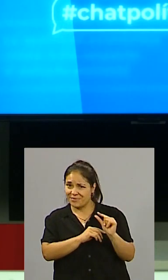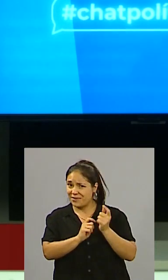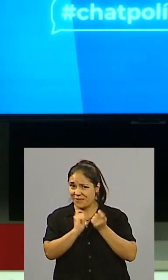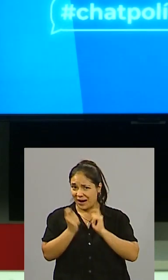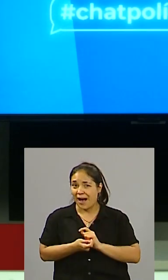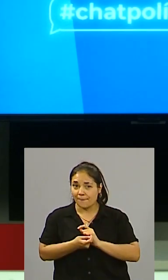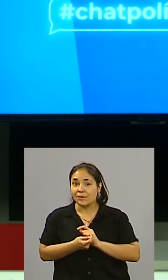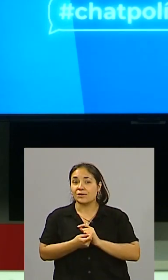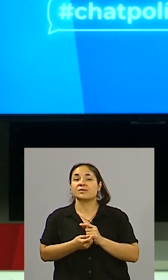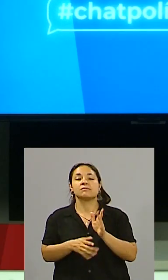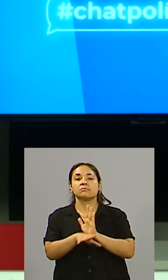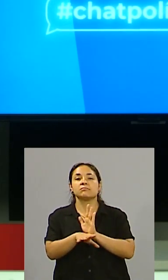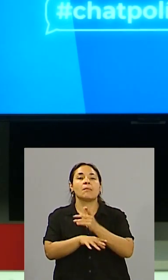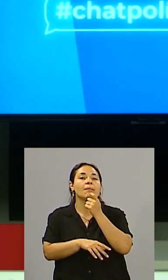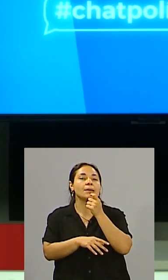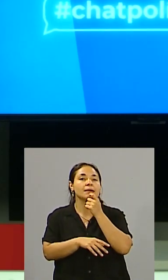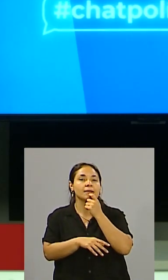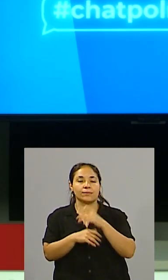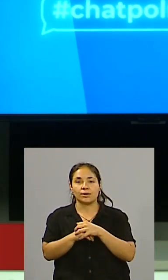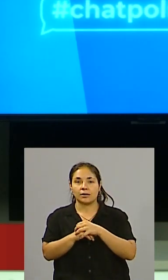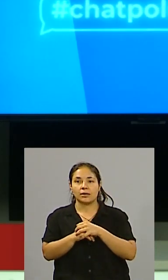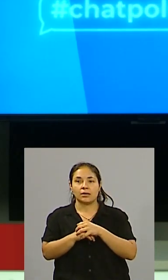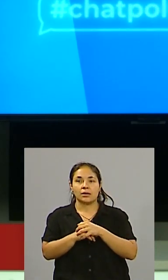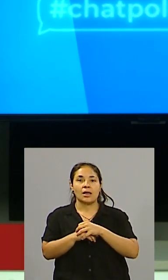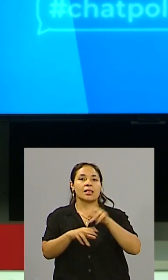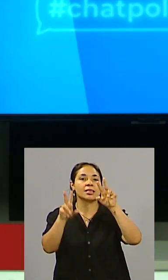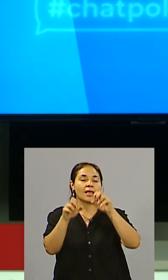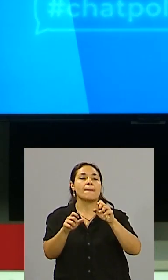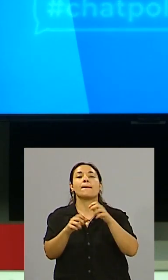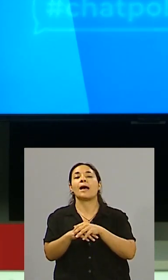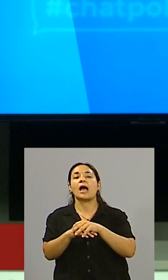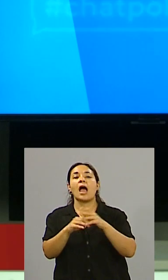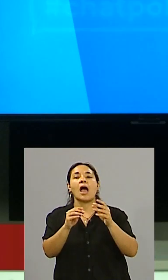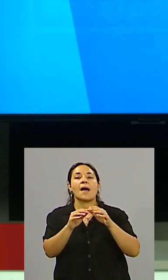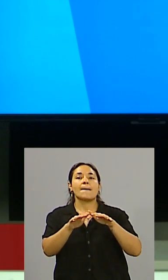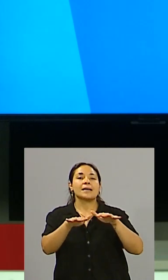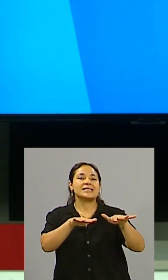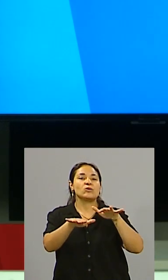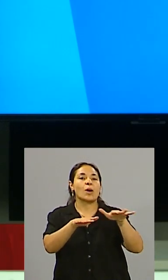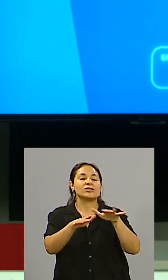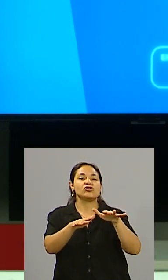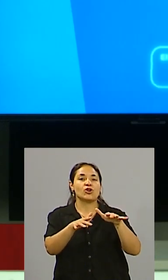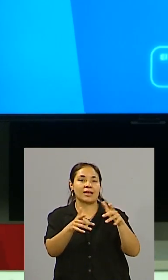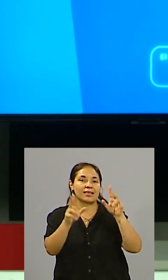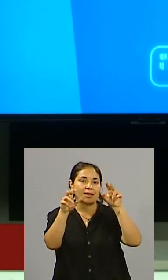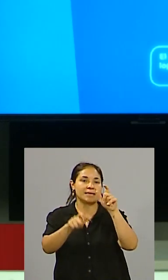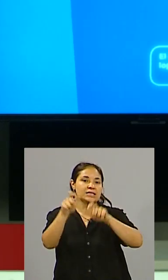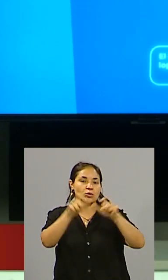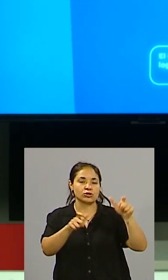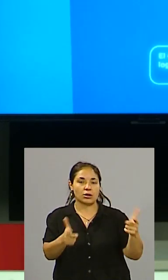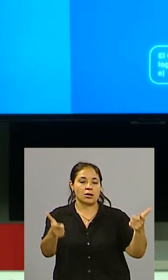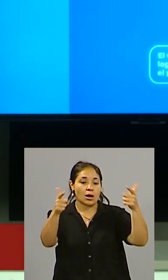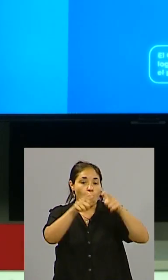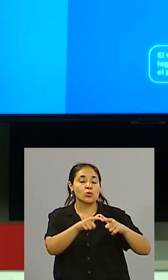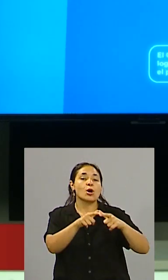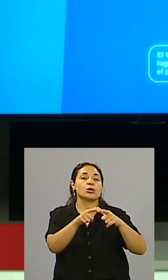lo que tiene que ver con incorporar instancias de conciliación, ¿no? en lo que tiene que ver con el ámbito civil. Por ejemplo, eso está en la normativa,